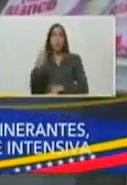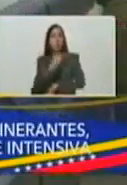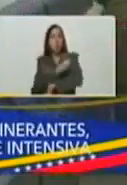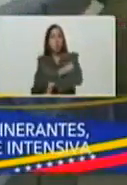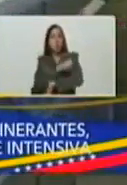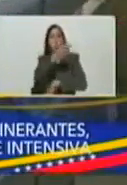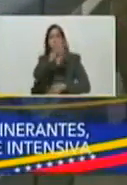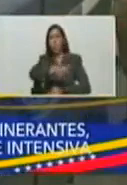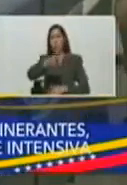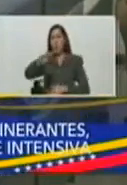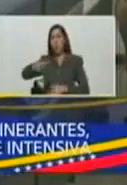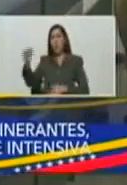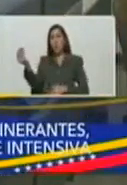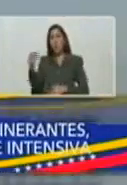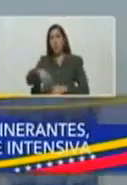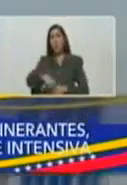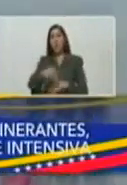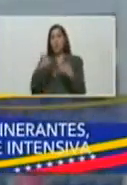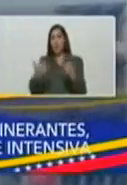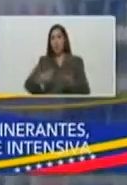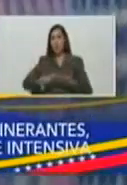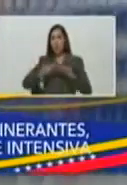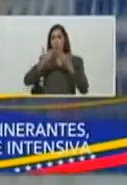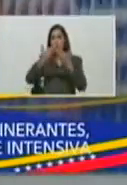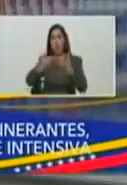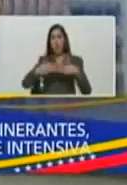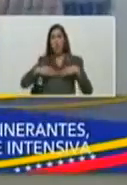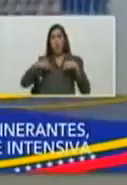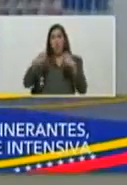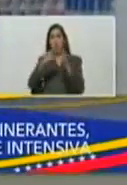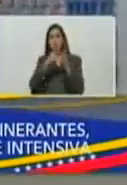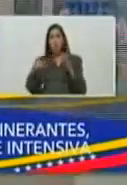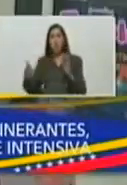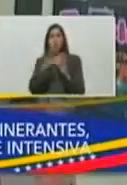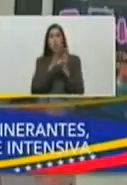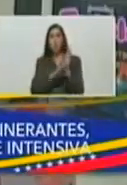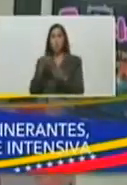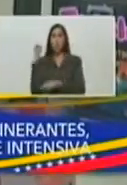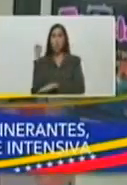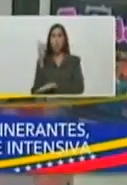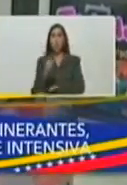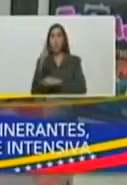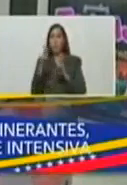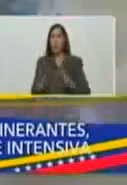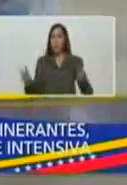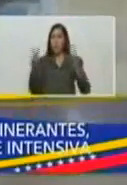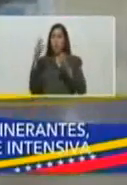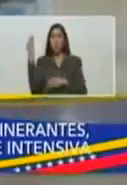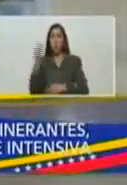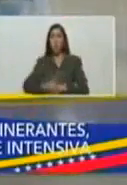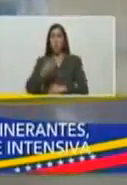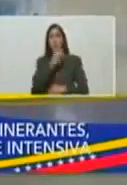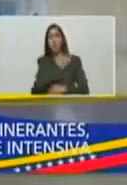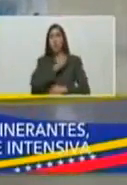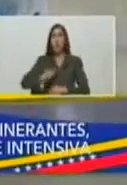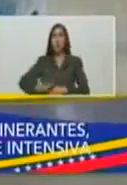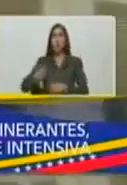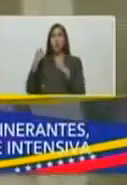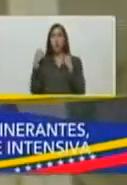personas posible para de esta manera garantizar la salud como un derecho constitucional. Hasta la victoria siempre, presidente.